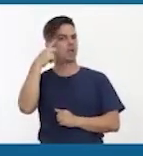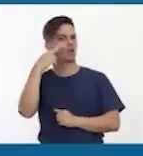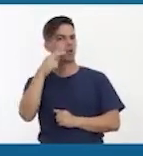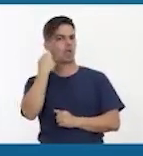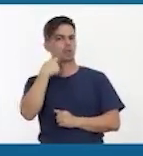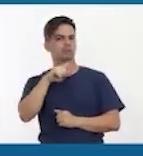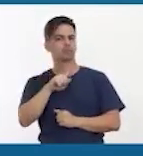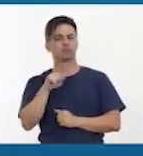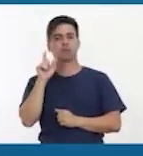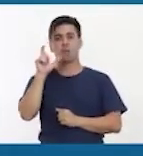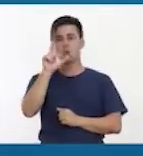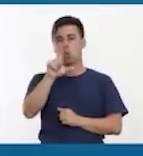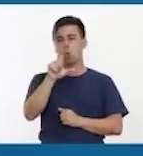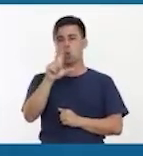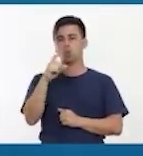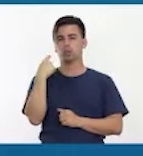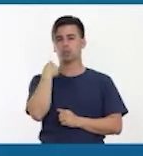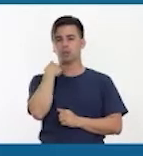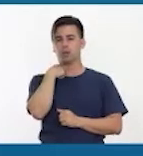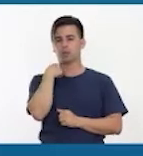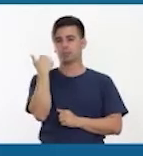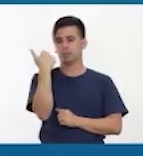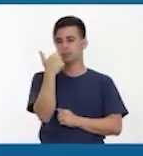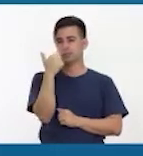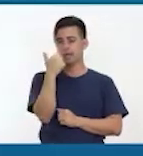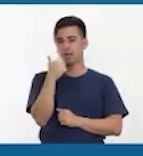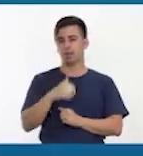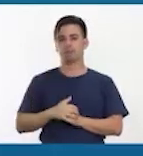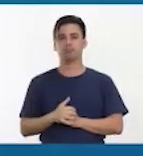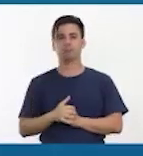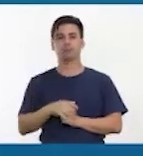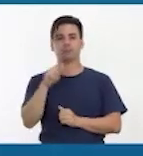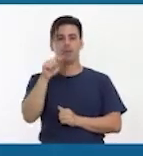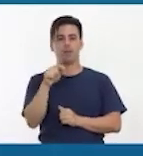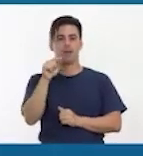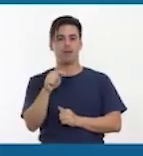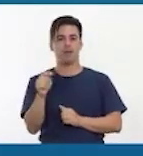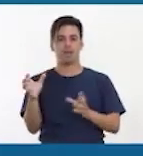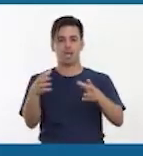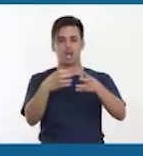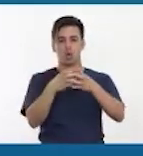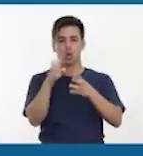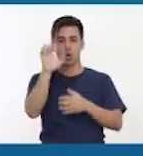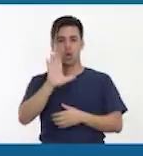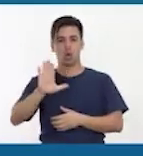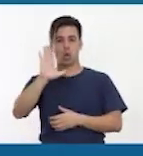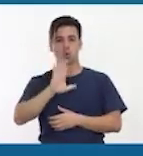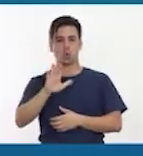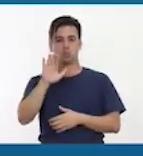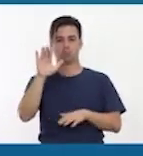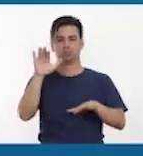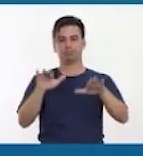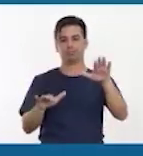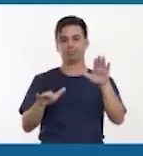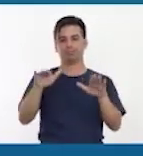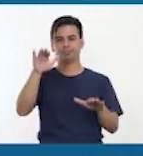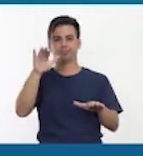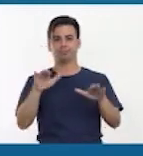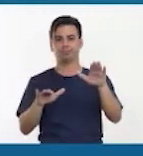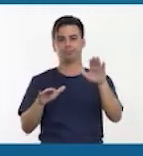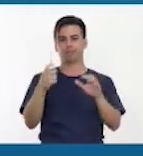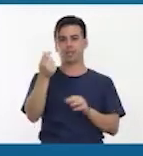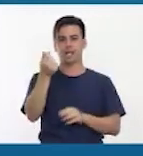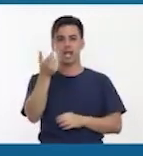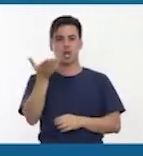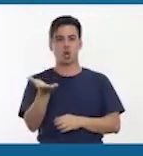Recordar también que en las últimas décadas la Unión Europea se ha caracterizado por una inestabilidad